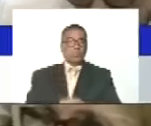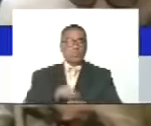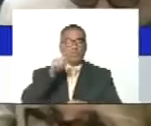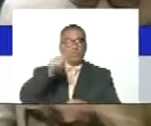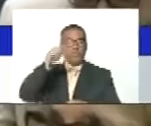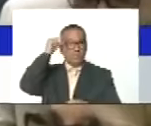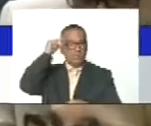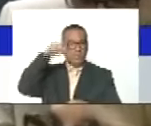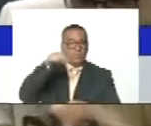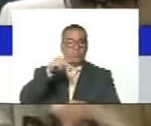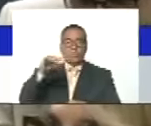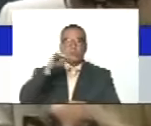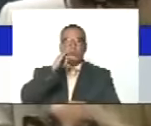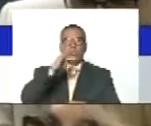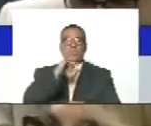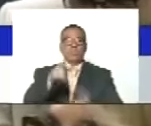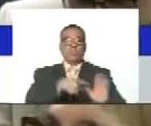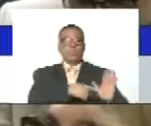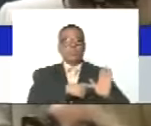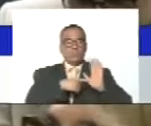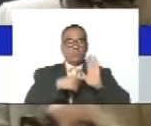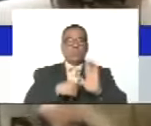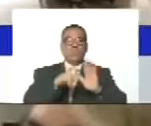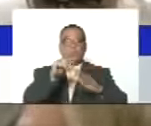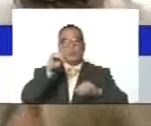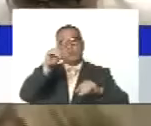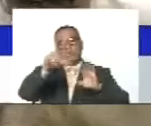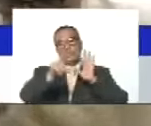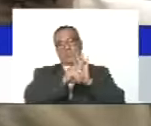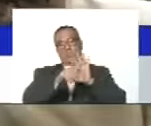ese día anunció la presentación de esta ley.